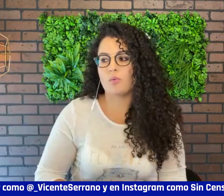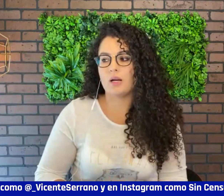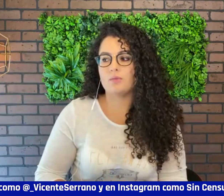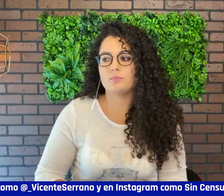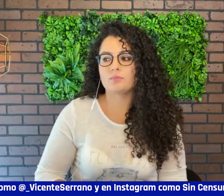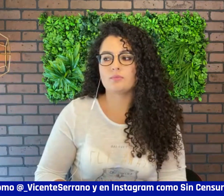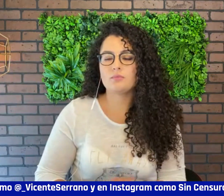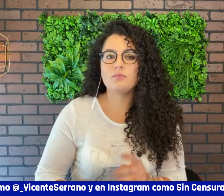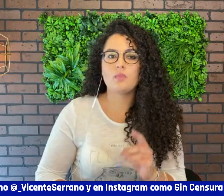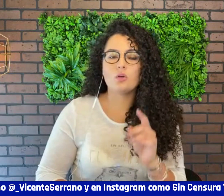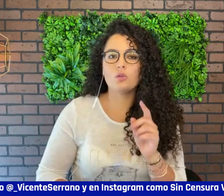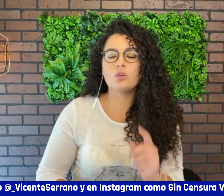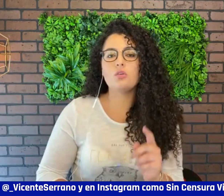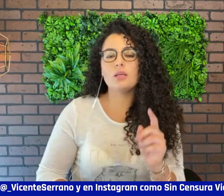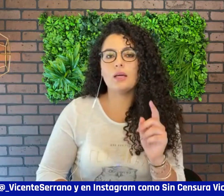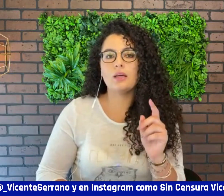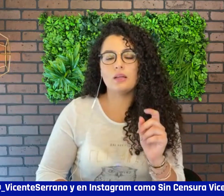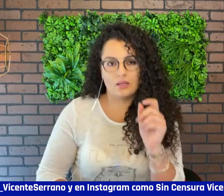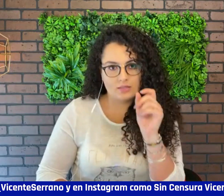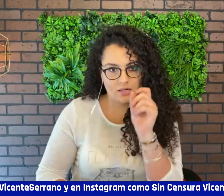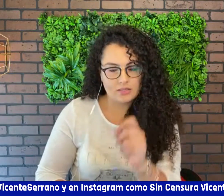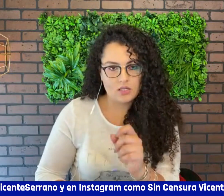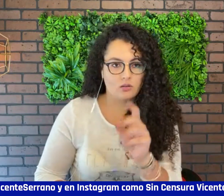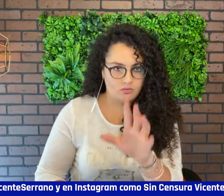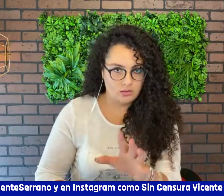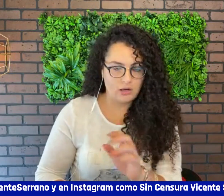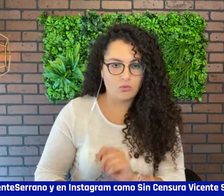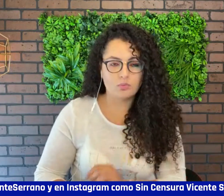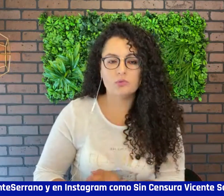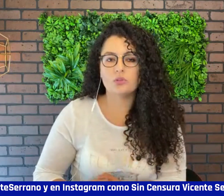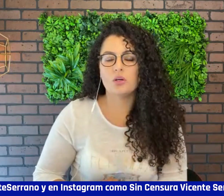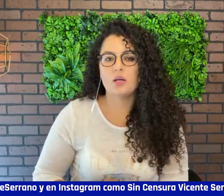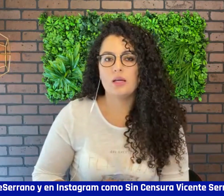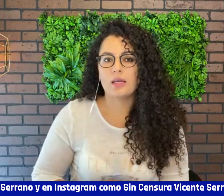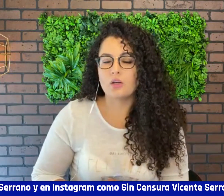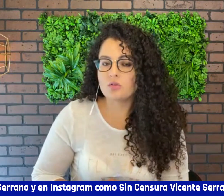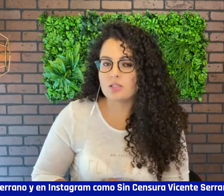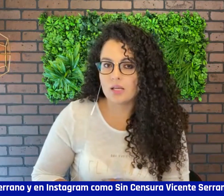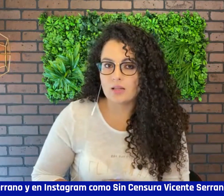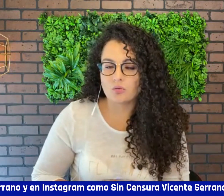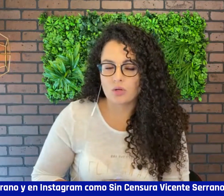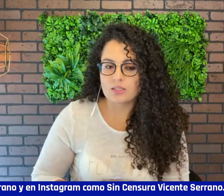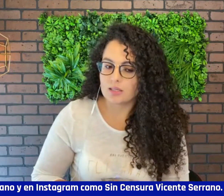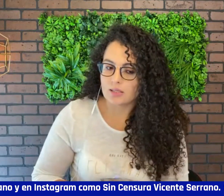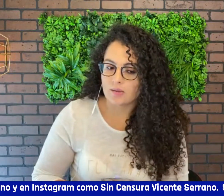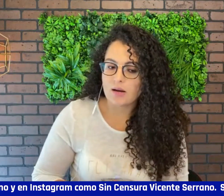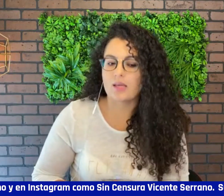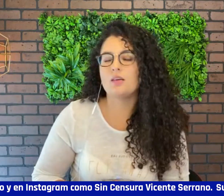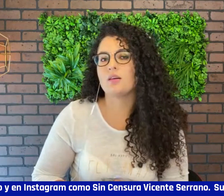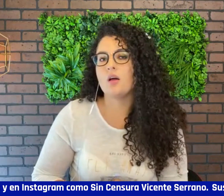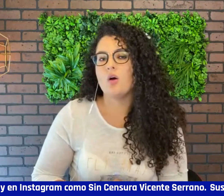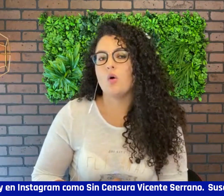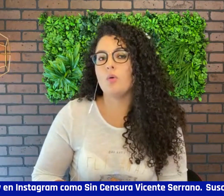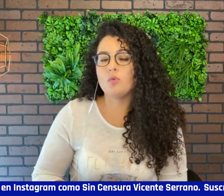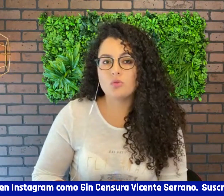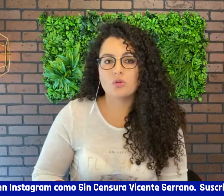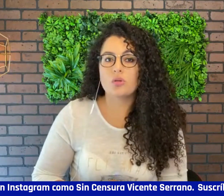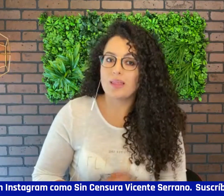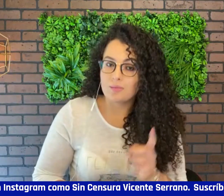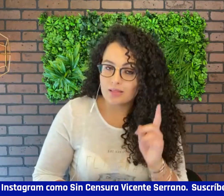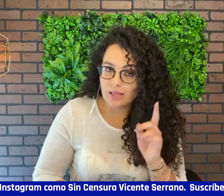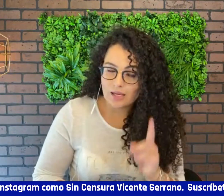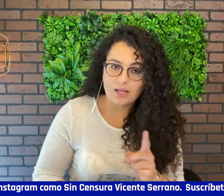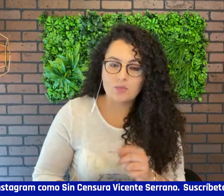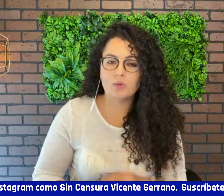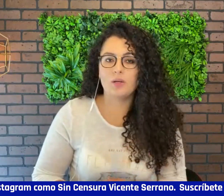digo porque soy poblana, con todo el que se les dijo en algún punto que no se salieran de sus casas y que se quedaran ahí, hubo